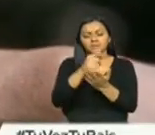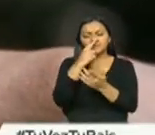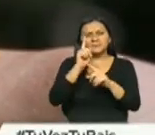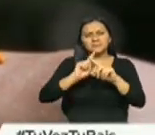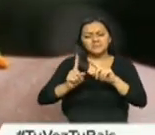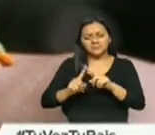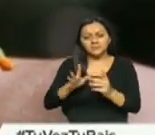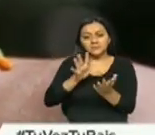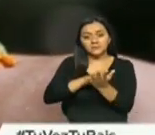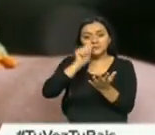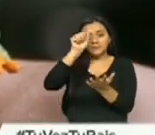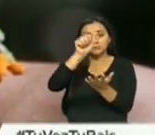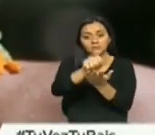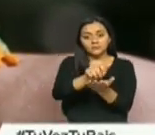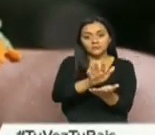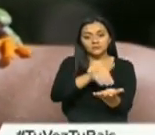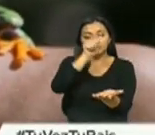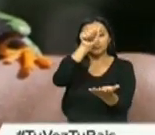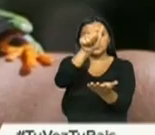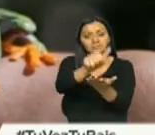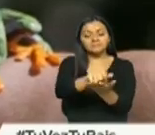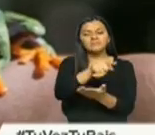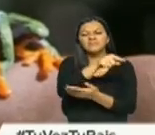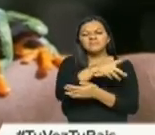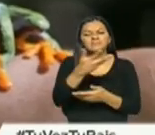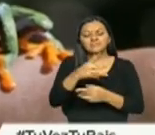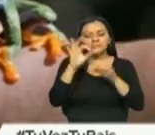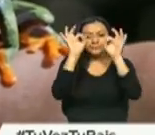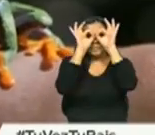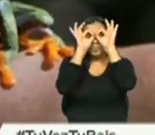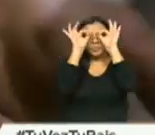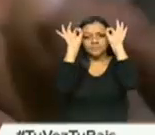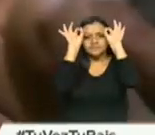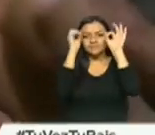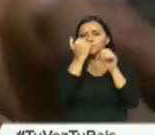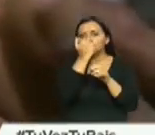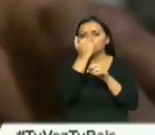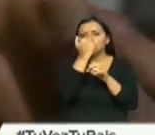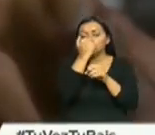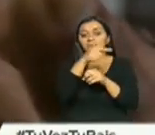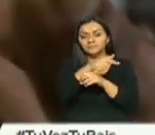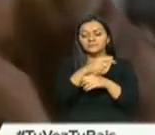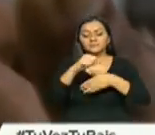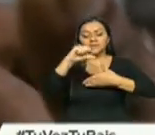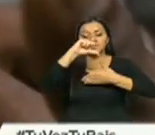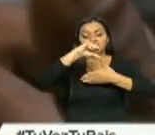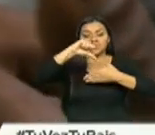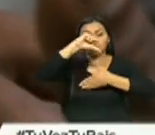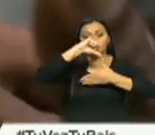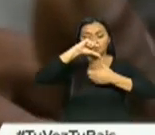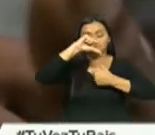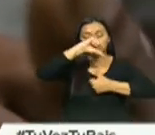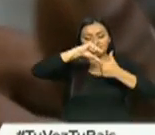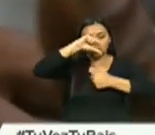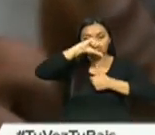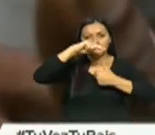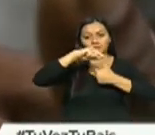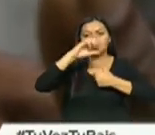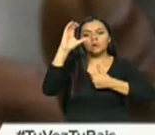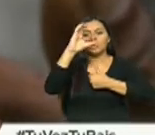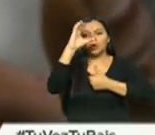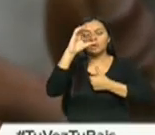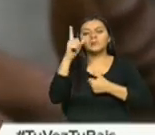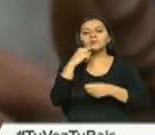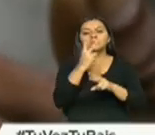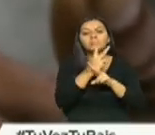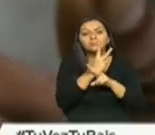Miles de ranas de ojos rojos, una especie amenazada de las selvas tropicales de México, Centroamérica y Colombia, son protegidas de los efectos del cambio climático